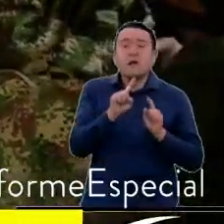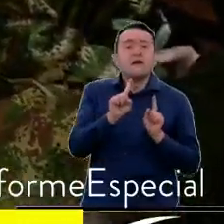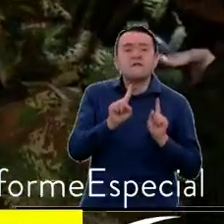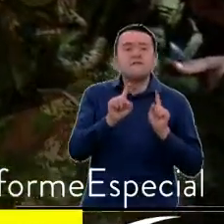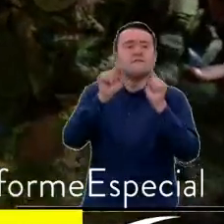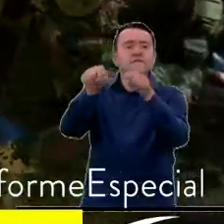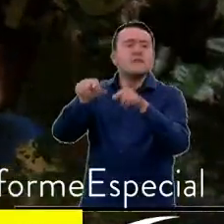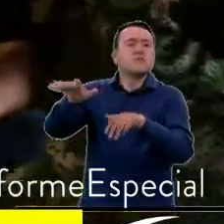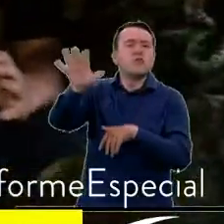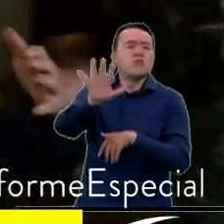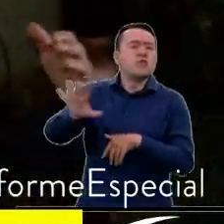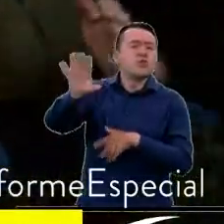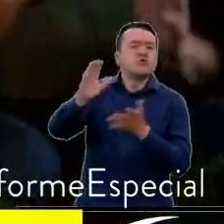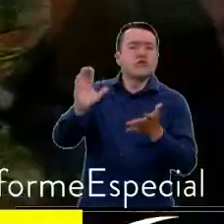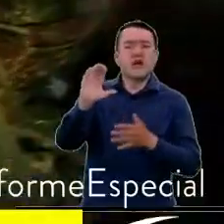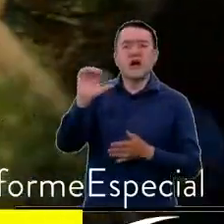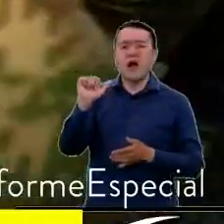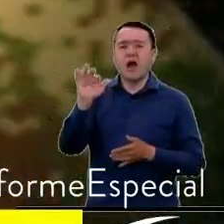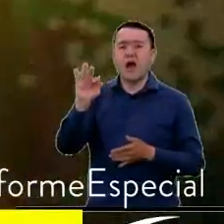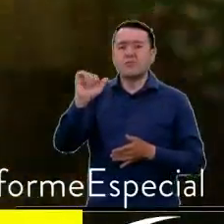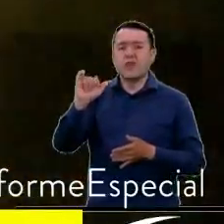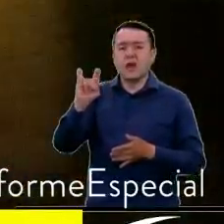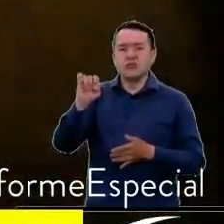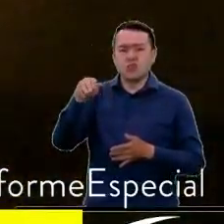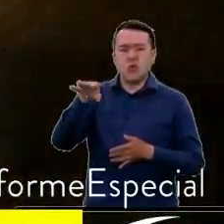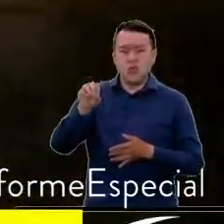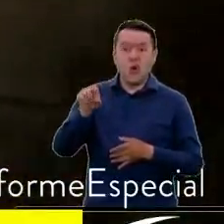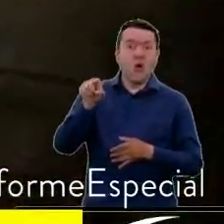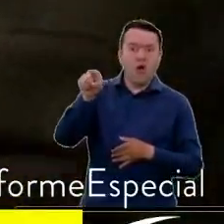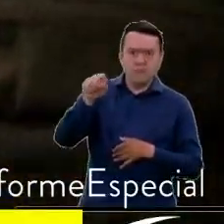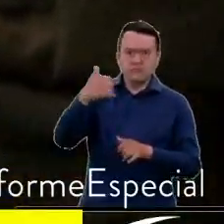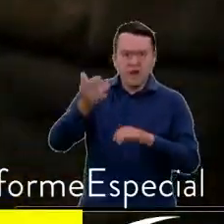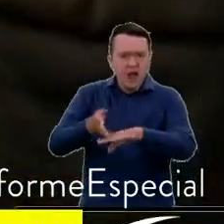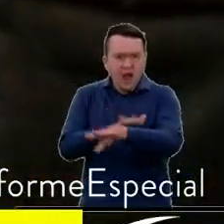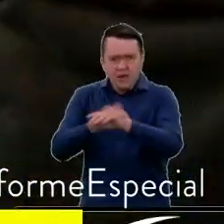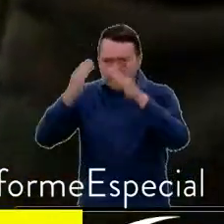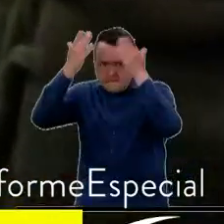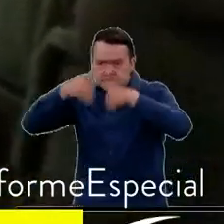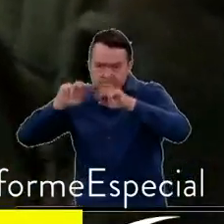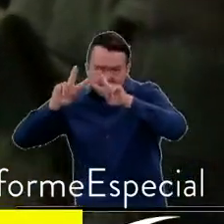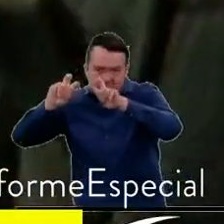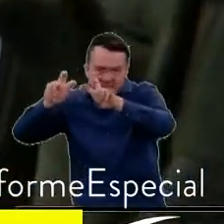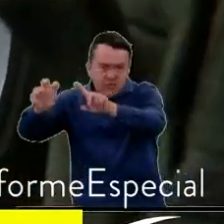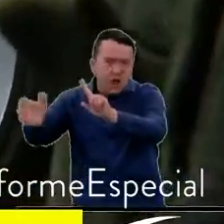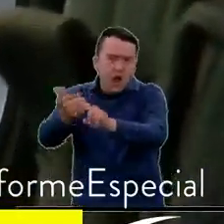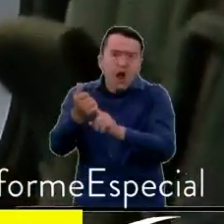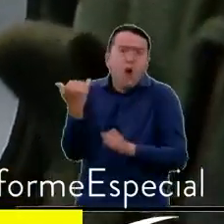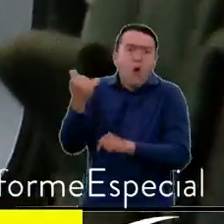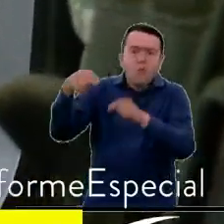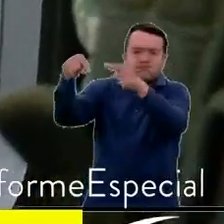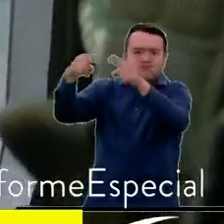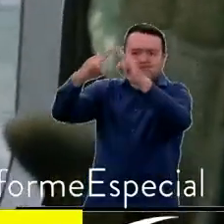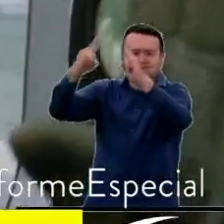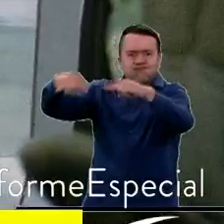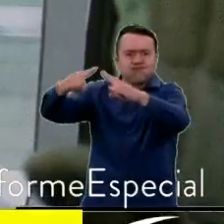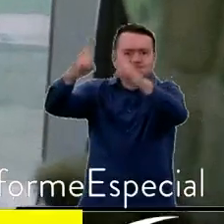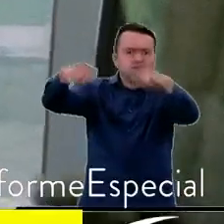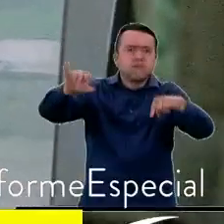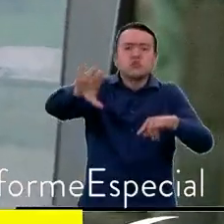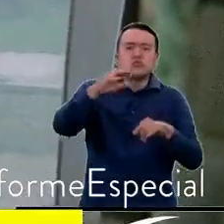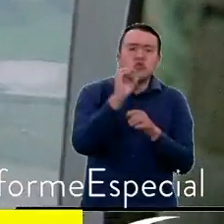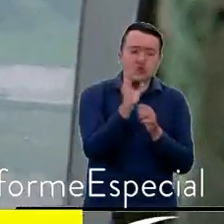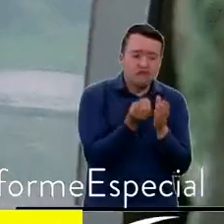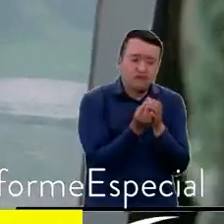al corazón del Catatumbo, donde información de inteligencia da cuenta de un gigantesco laboratorio para el procesamiento de